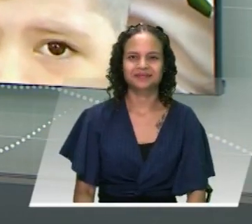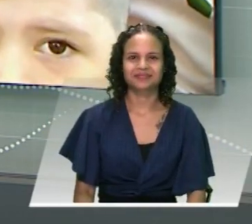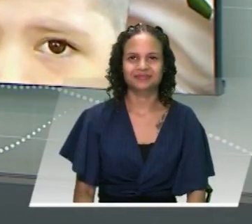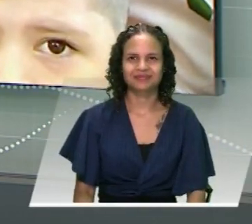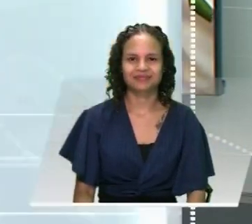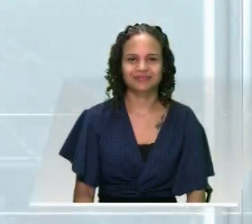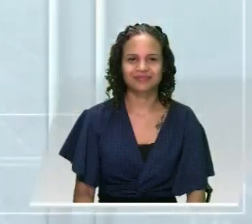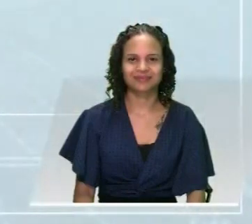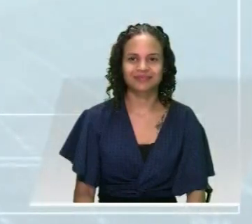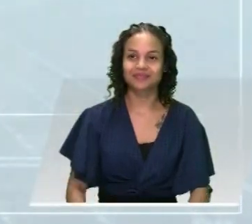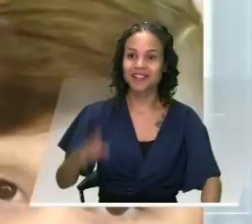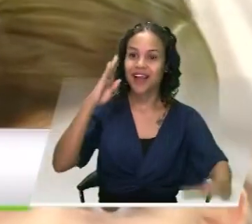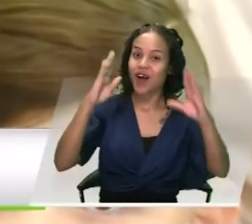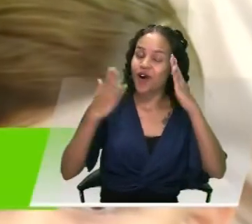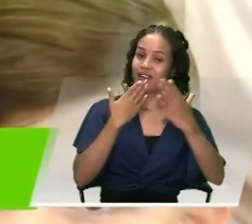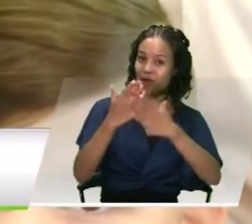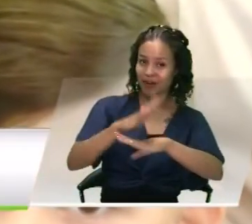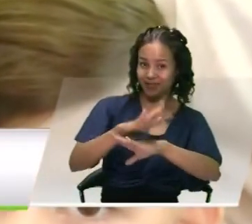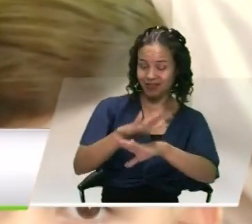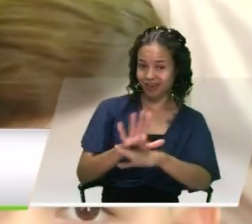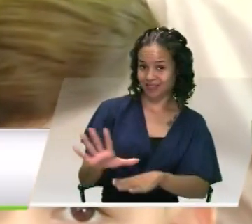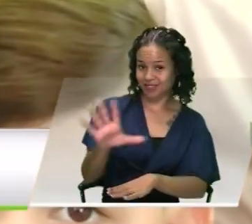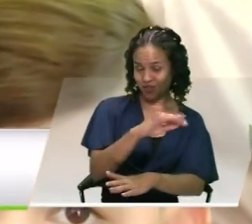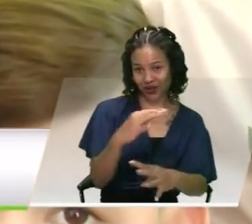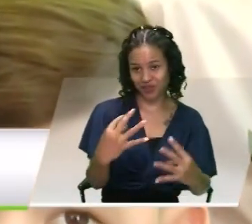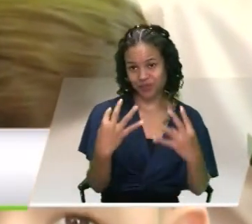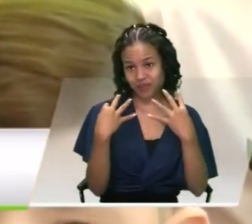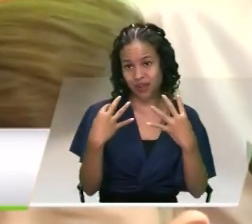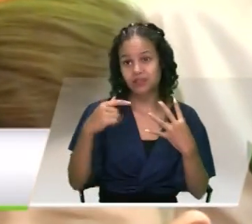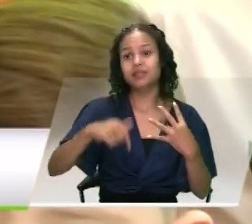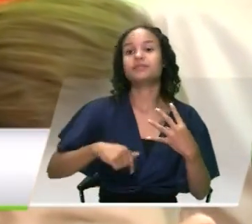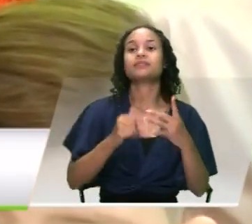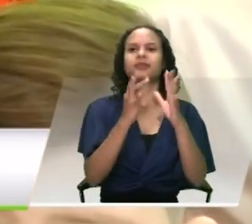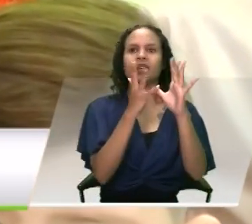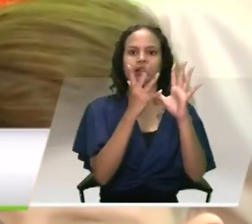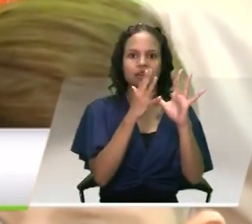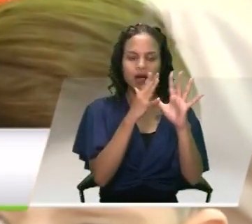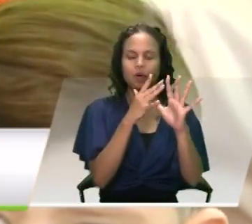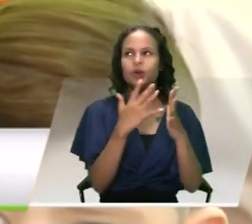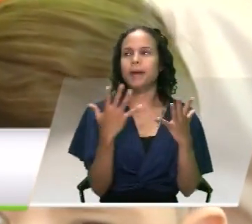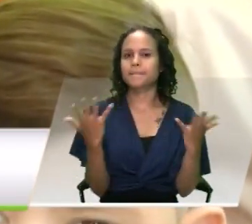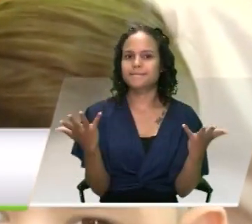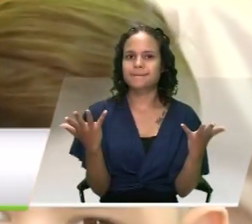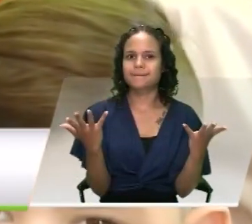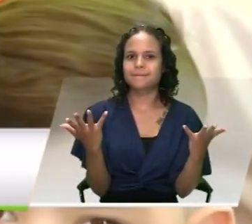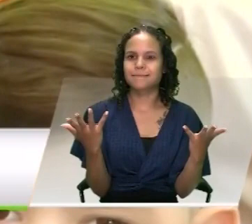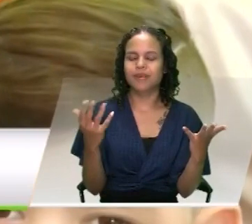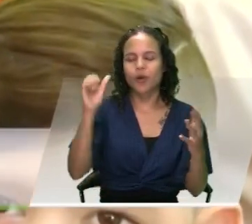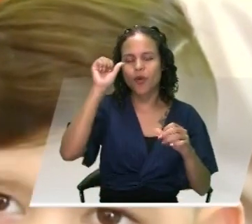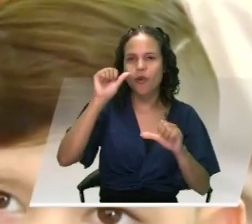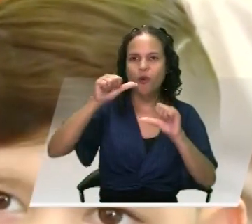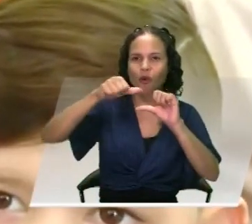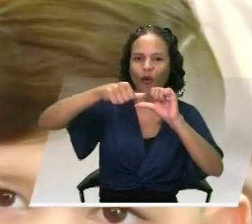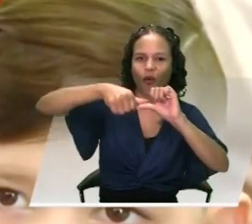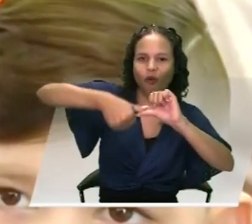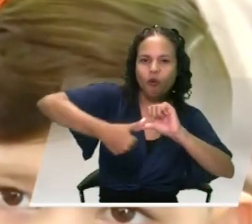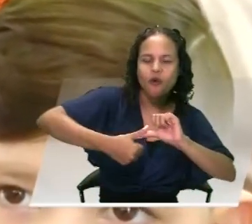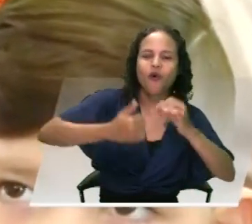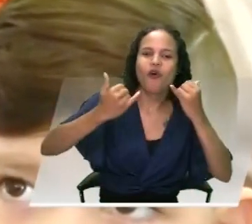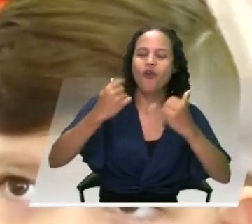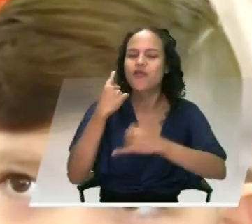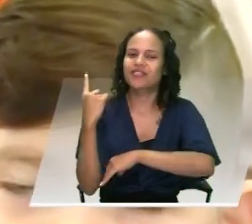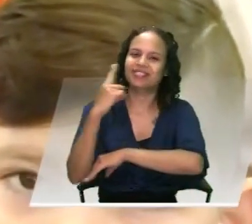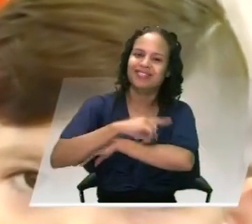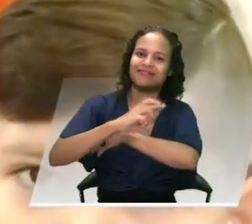Muy buenas tardes, Carlos y televidentes. Itagüí se paralizó con esta conmemoración del Día Mundial de la